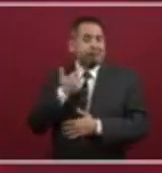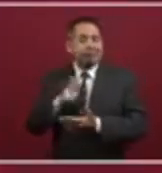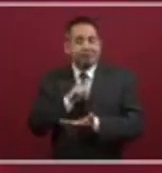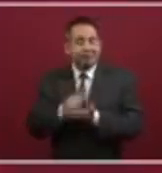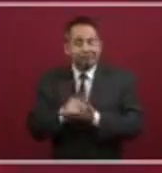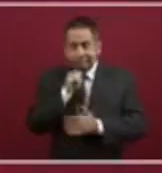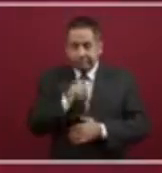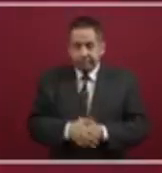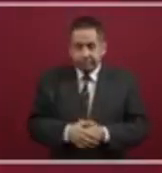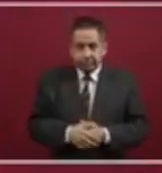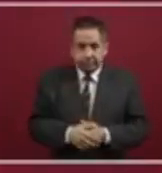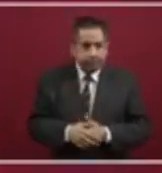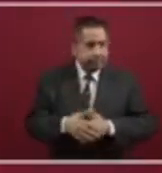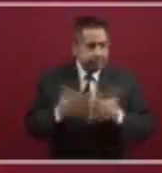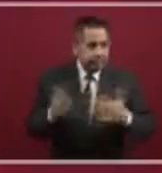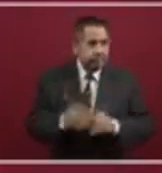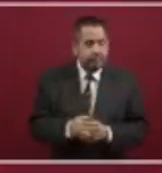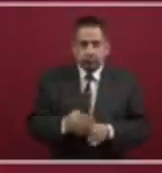reforma, como otras